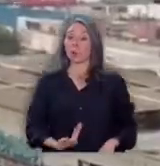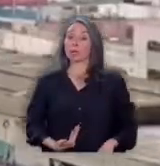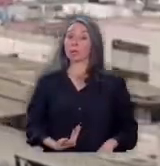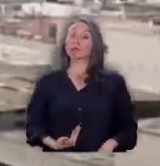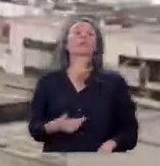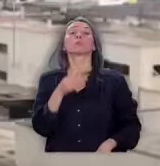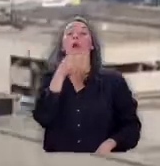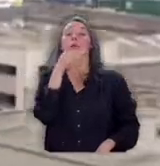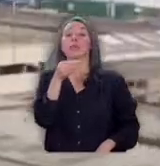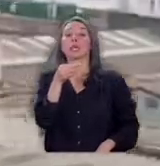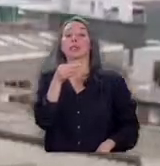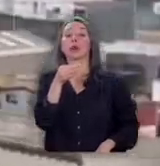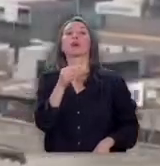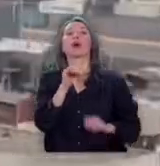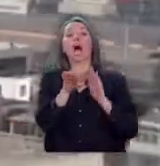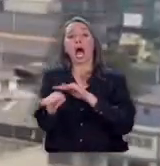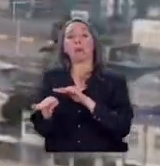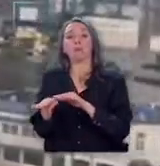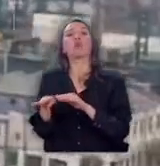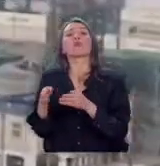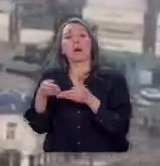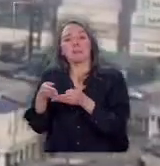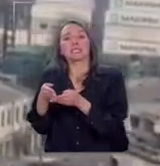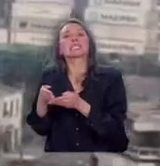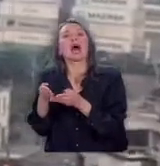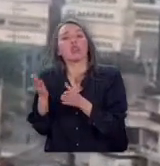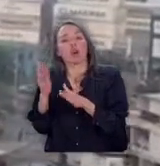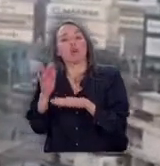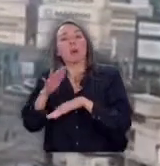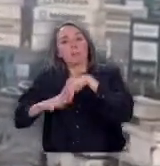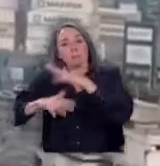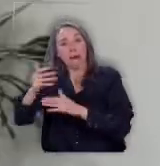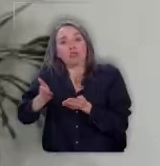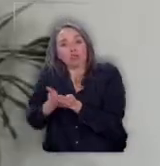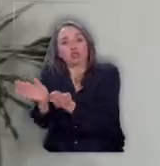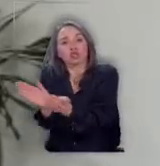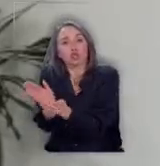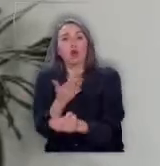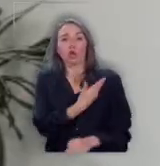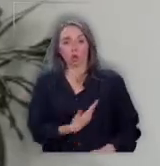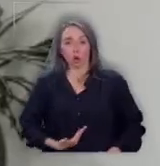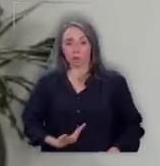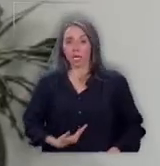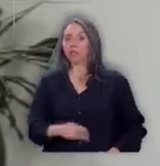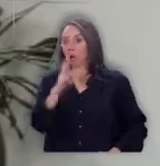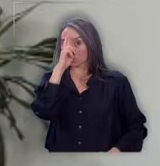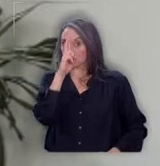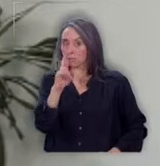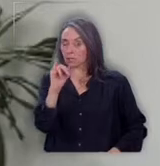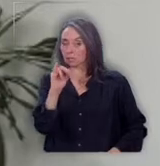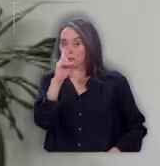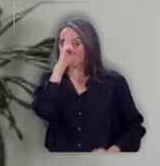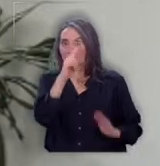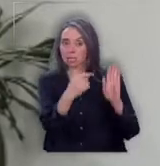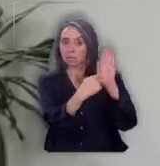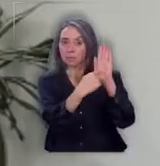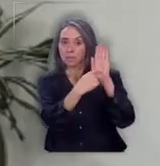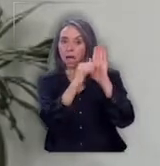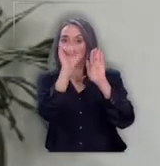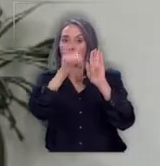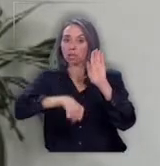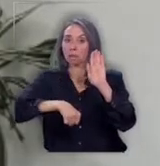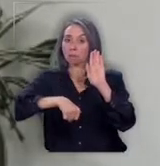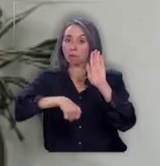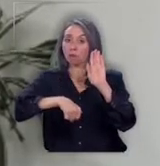manifestó su apoyo a los artesanales el gobierno está respetando y hará respetar lo dispuesto y aprobado en el